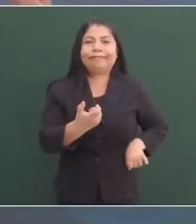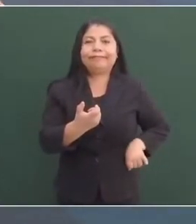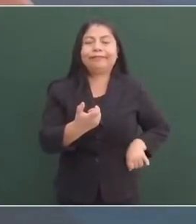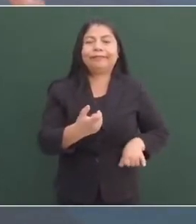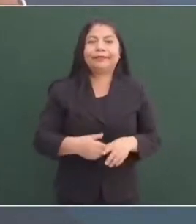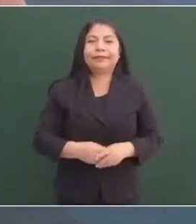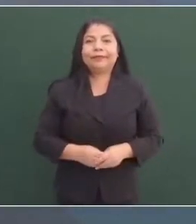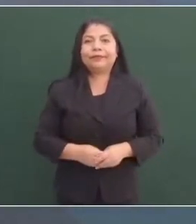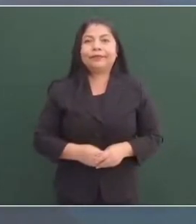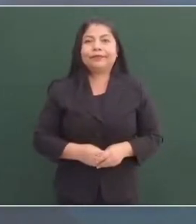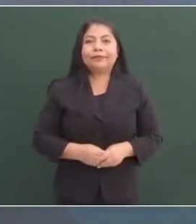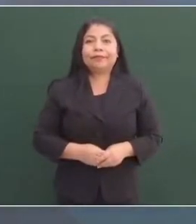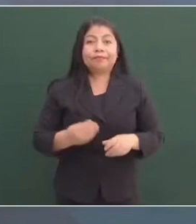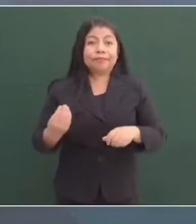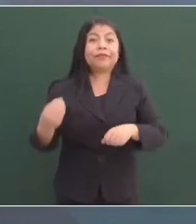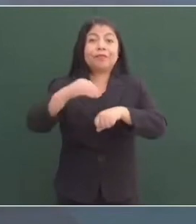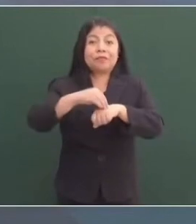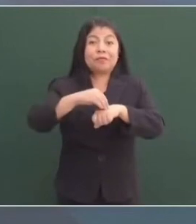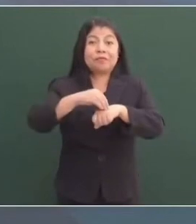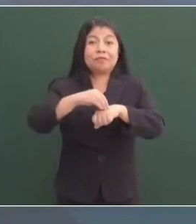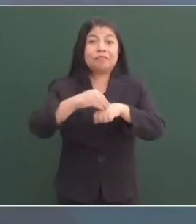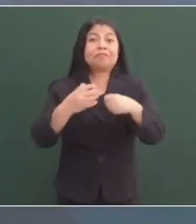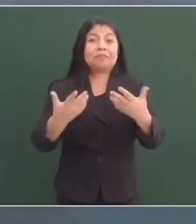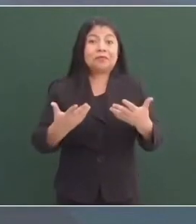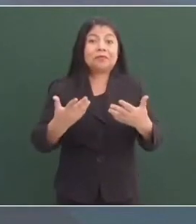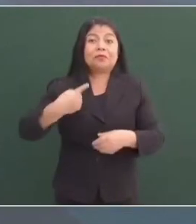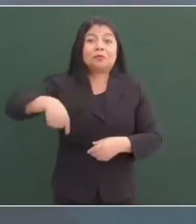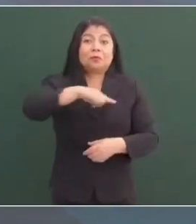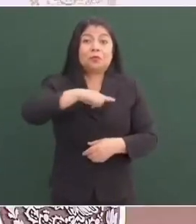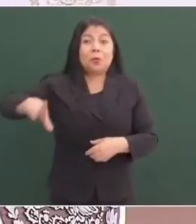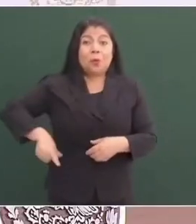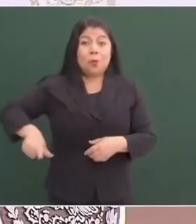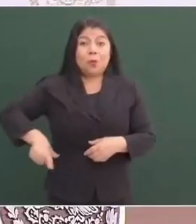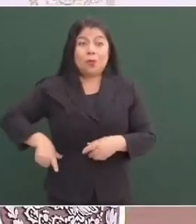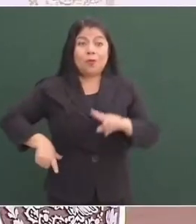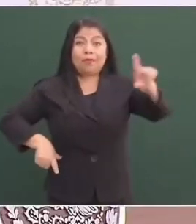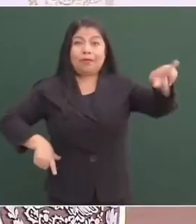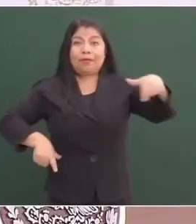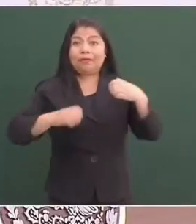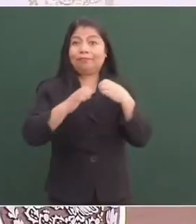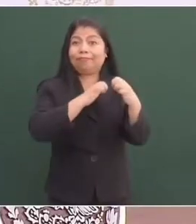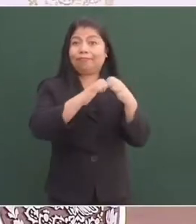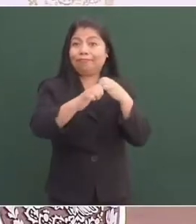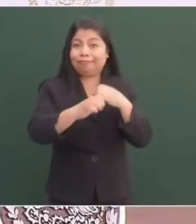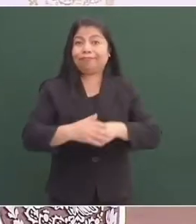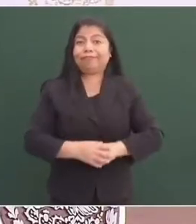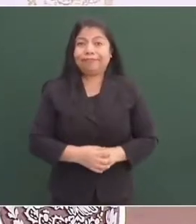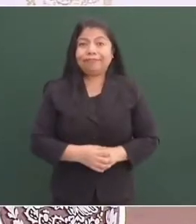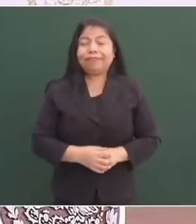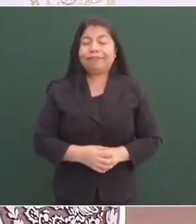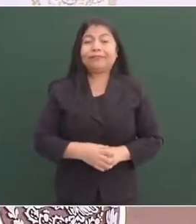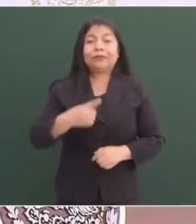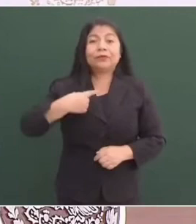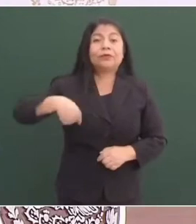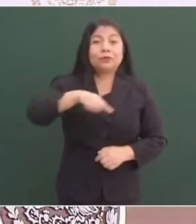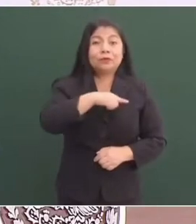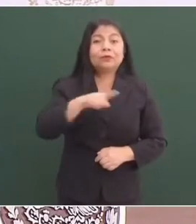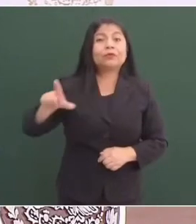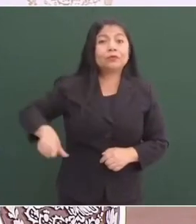además la oposición a todo lo que hacemos. Somos el gobierno que más